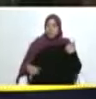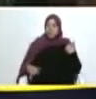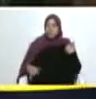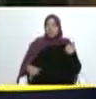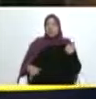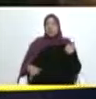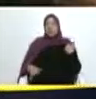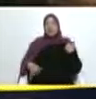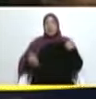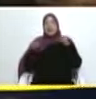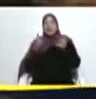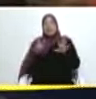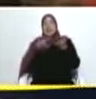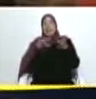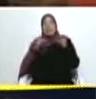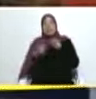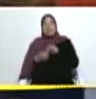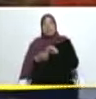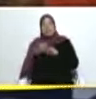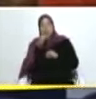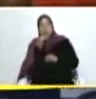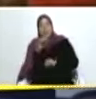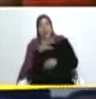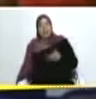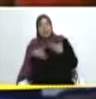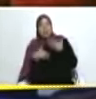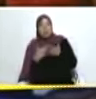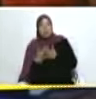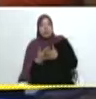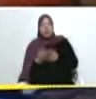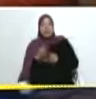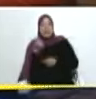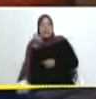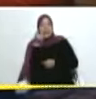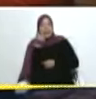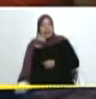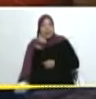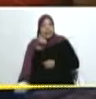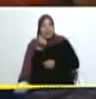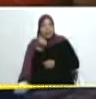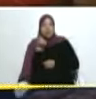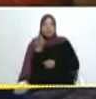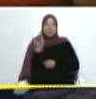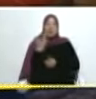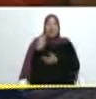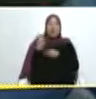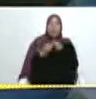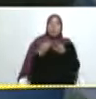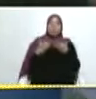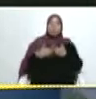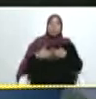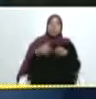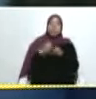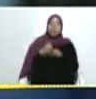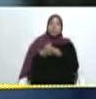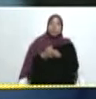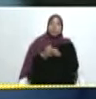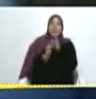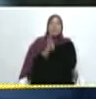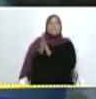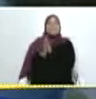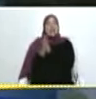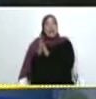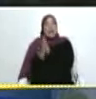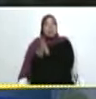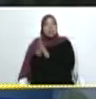sexta transformación, que es la transformación ecológica para salvar al planeta, para salvar a la especie